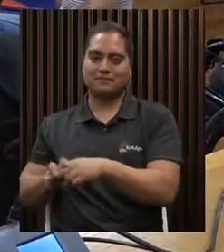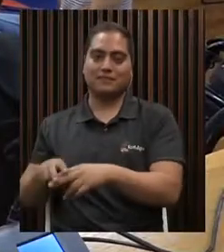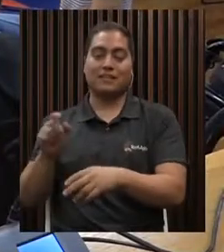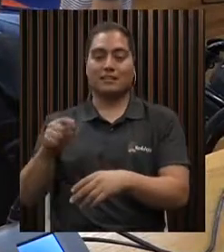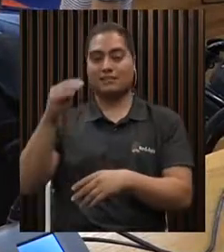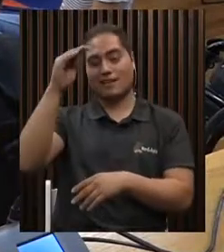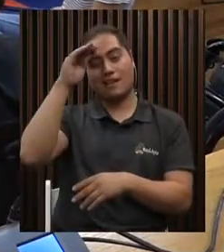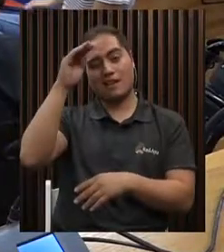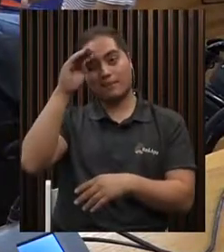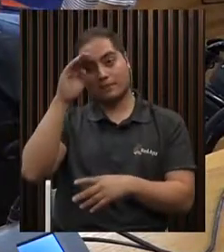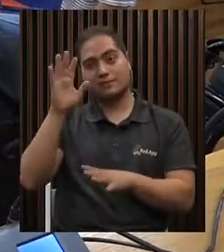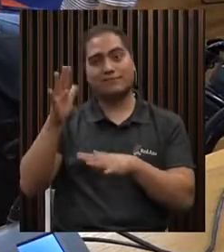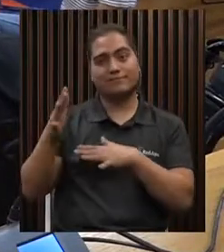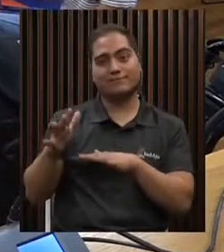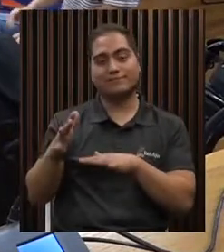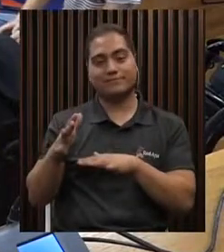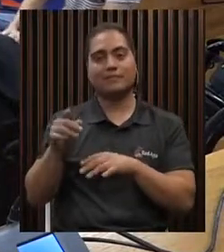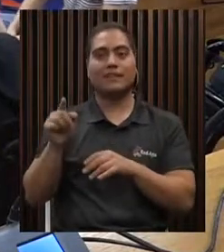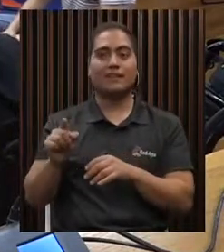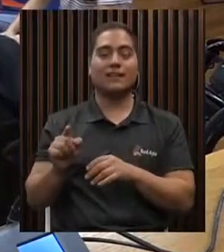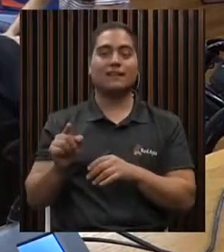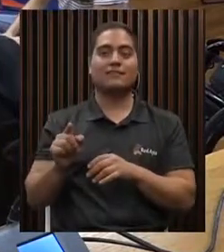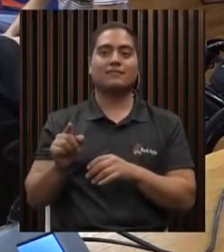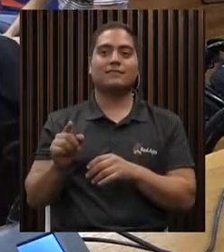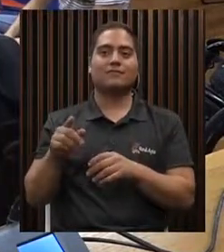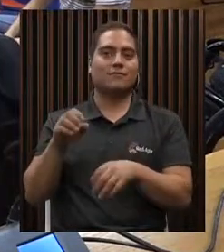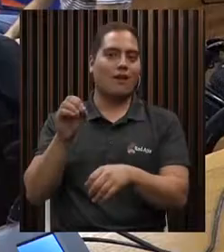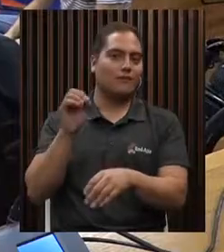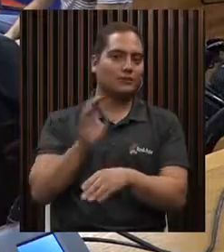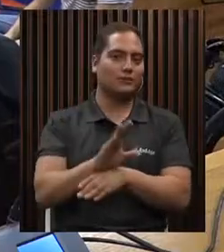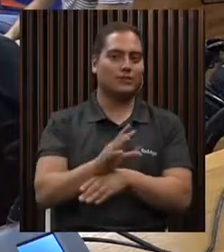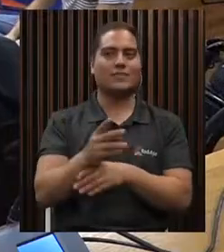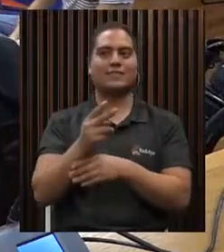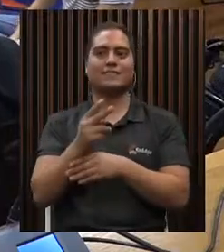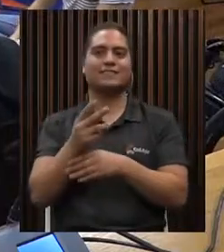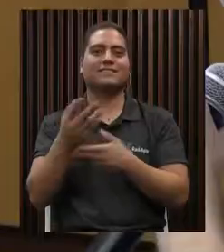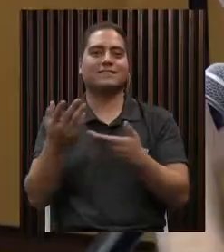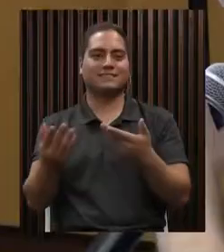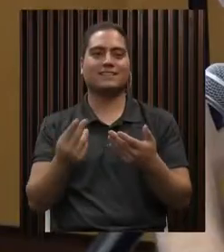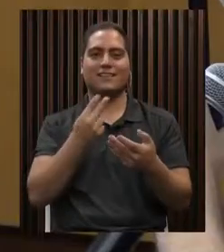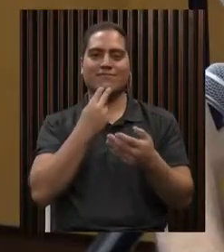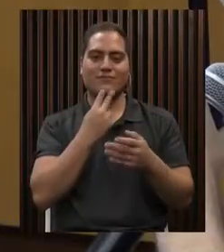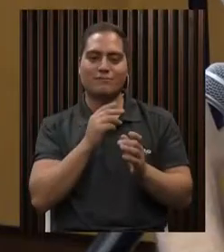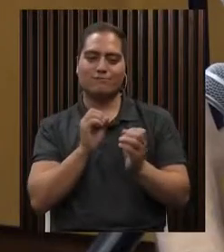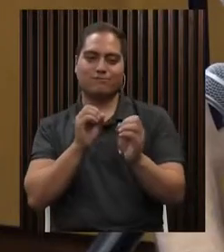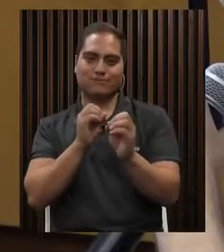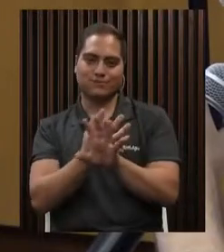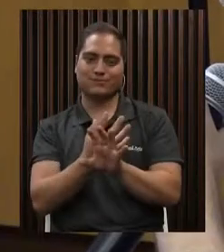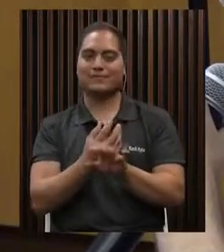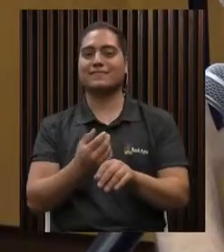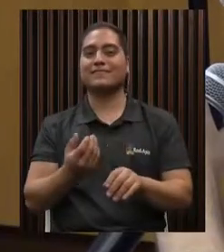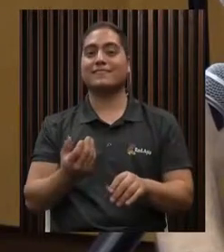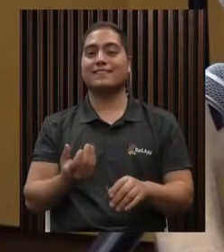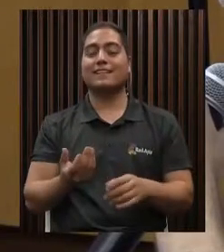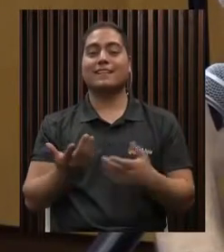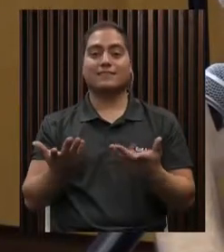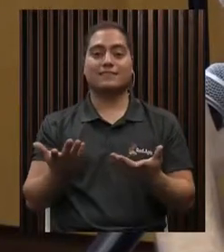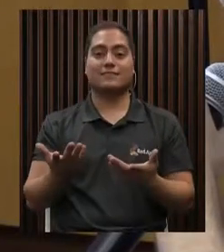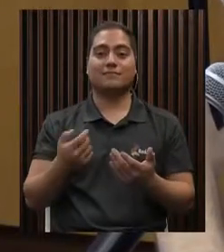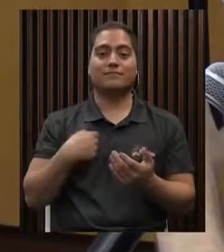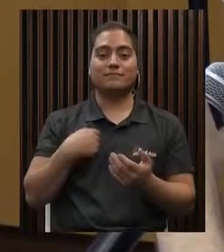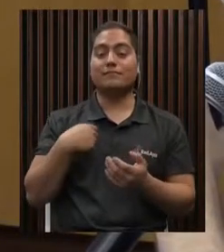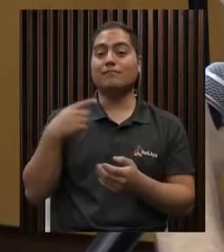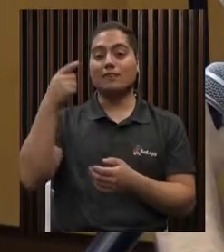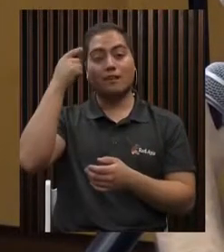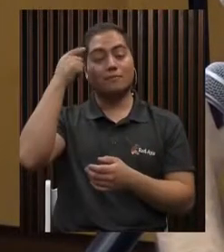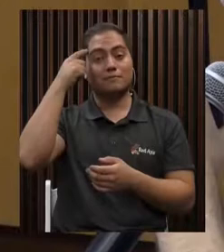una de las experiencias en una función, cierto, en vivo, y lo que más me molestó de alguna manera y que tuvo un